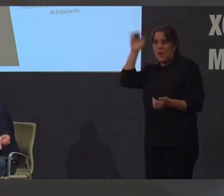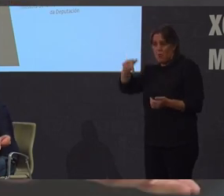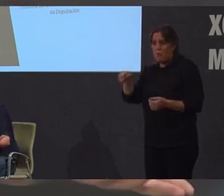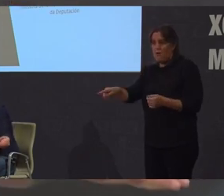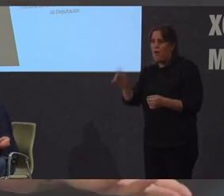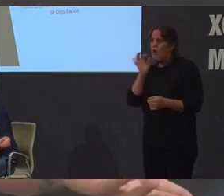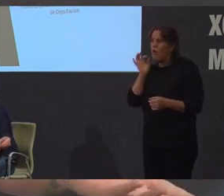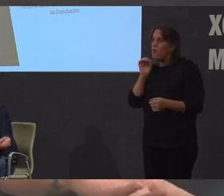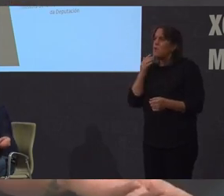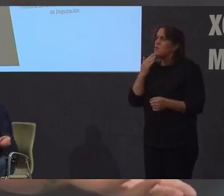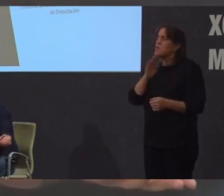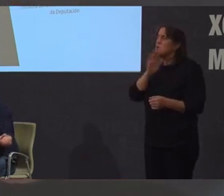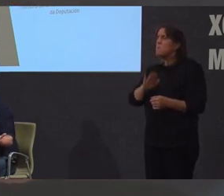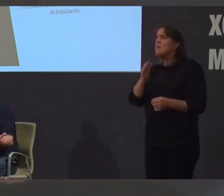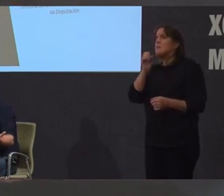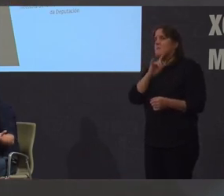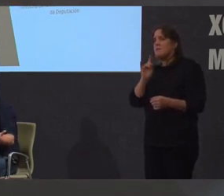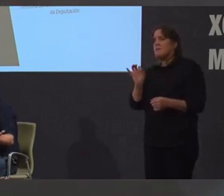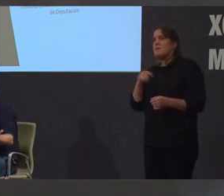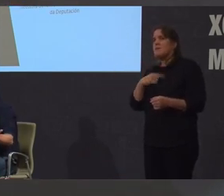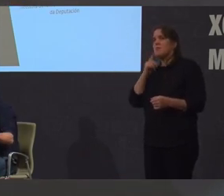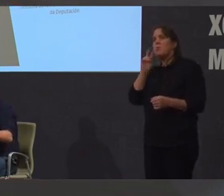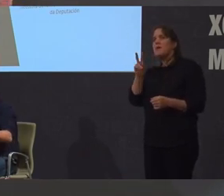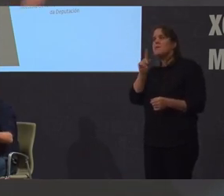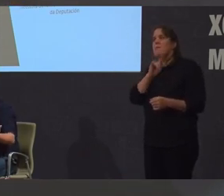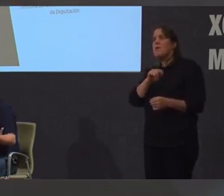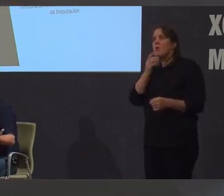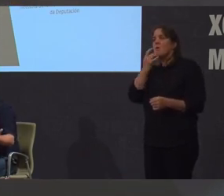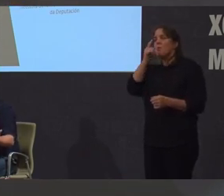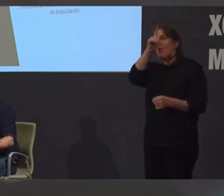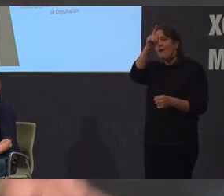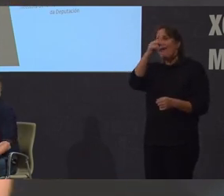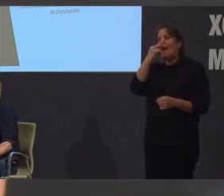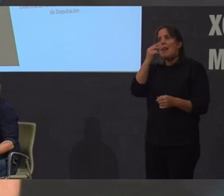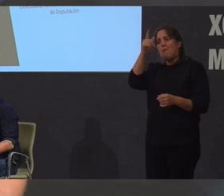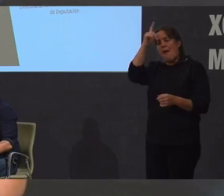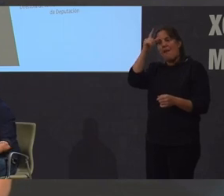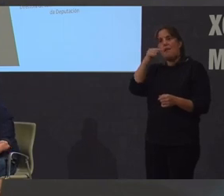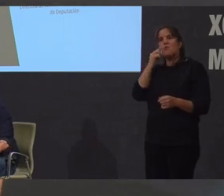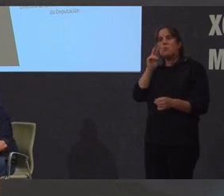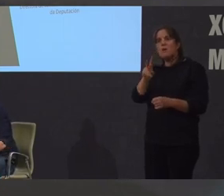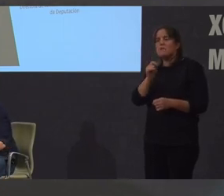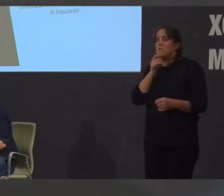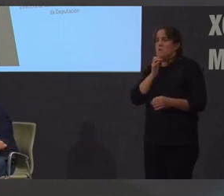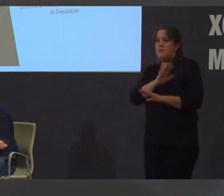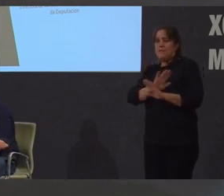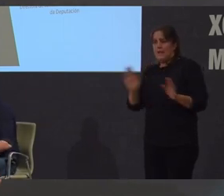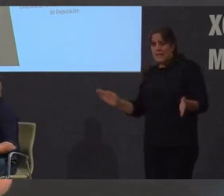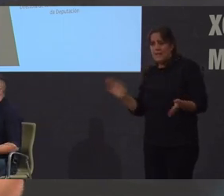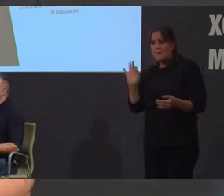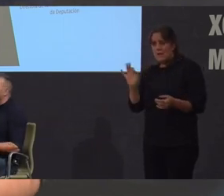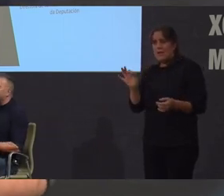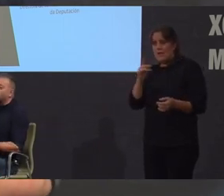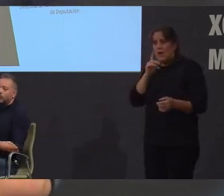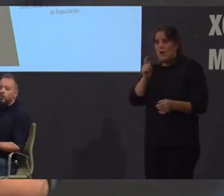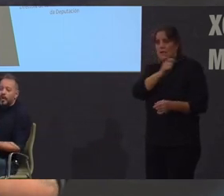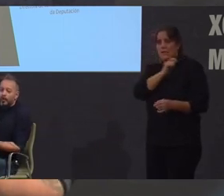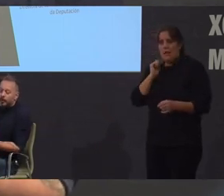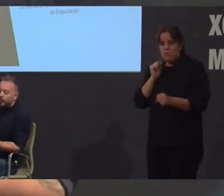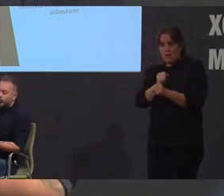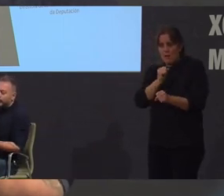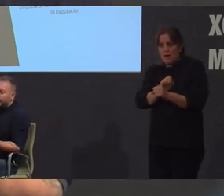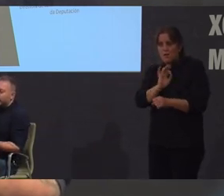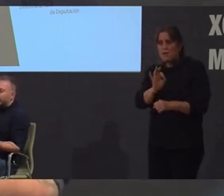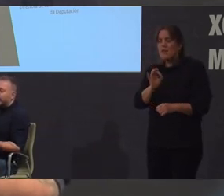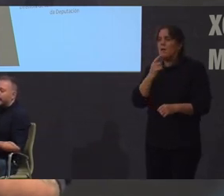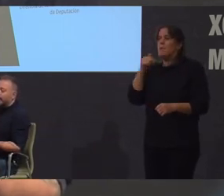pero ¿te parece mal con trabajo esclavo de judíos en Auschwitz? Y a lo mejor ahí sí les parece mal, pues aunque solo sea